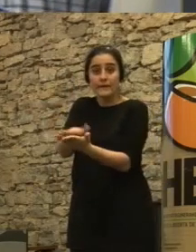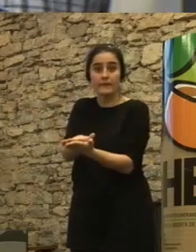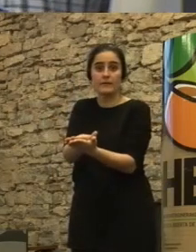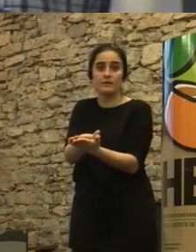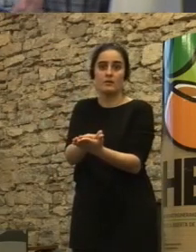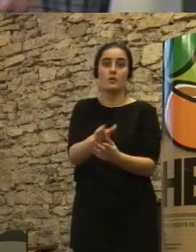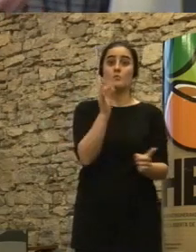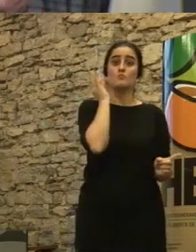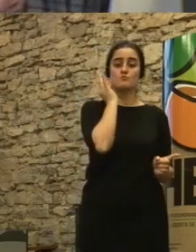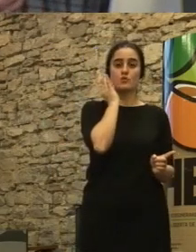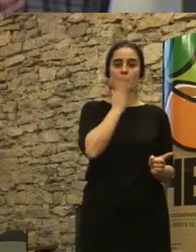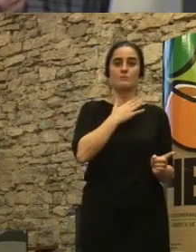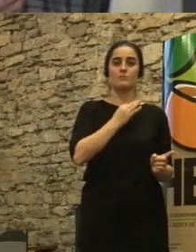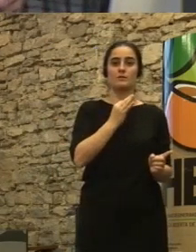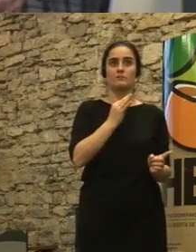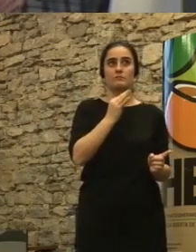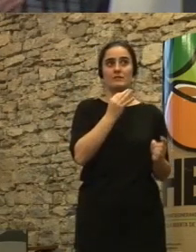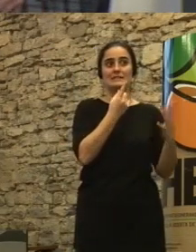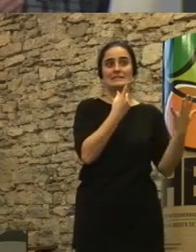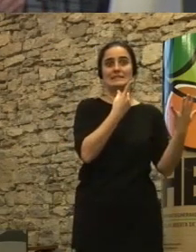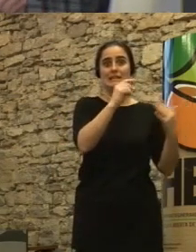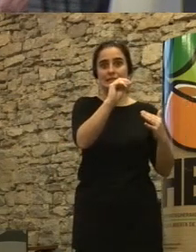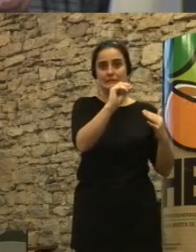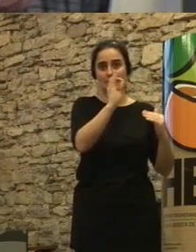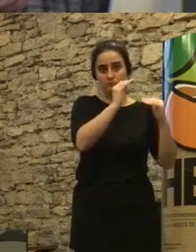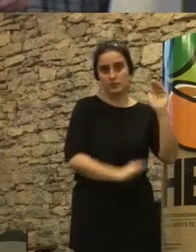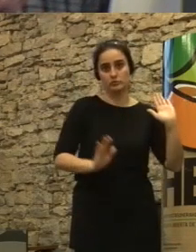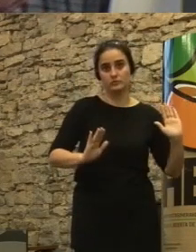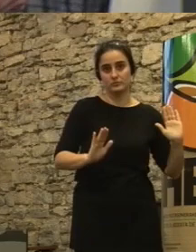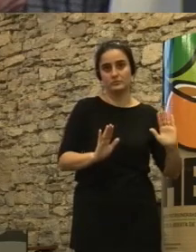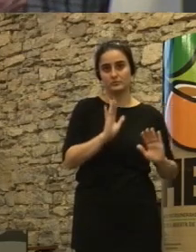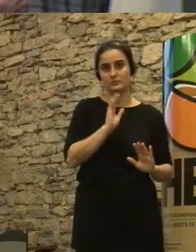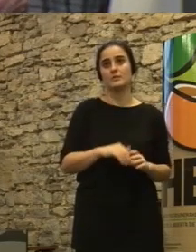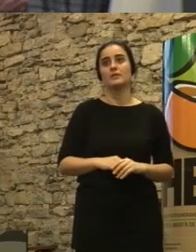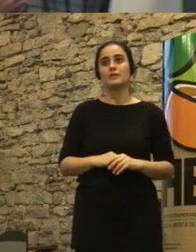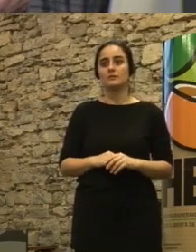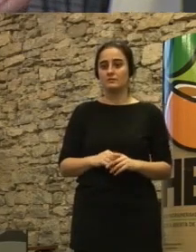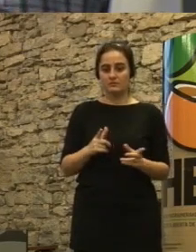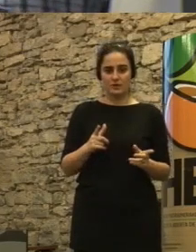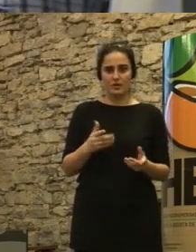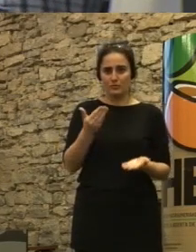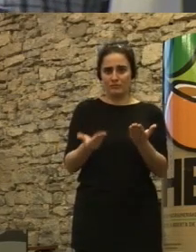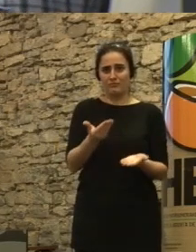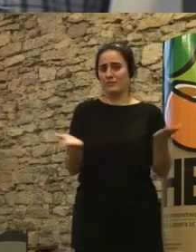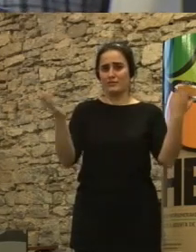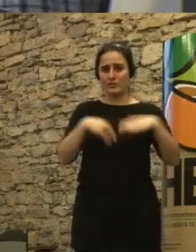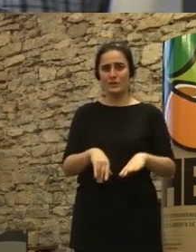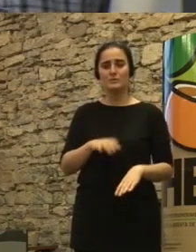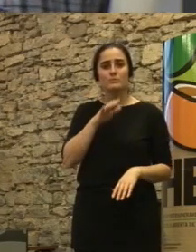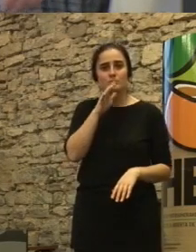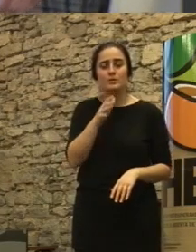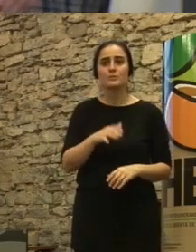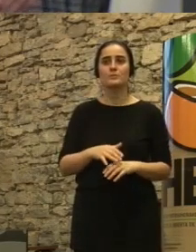el mejor de los casos, con el 60%. Claro, esto es una injusticia flagrante. Además, teniendo en cuenta